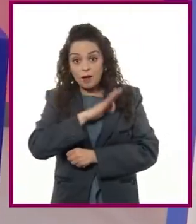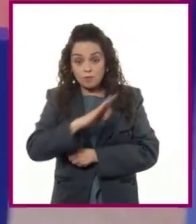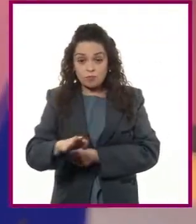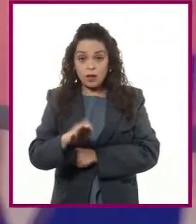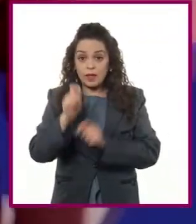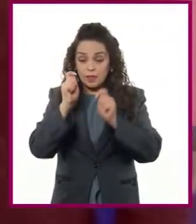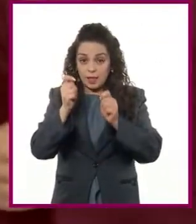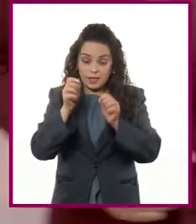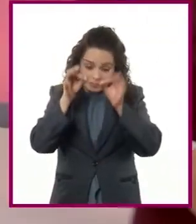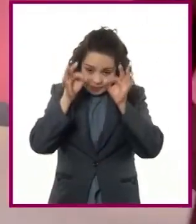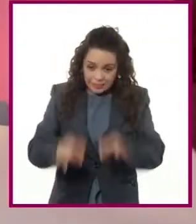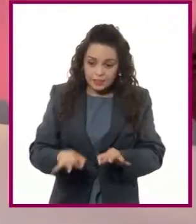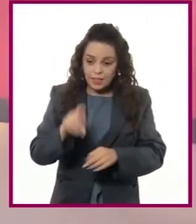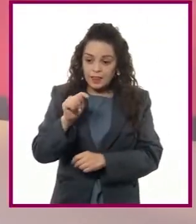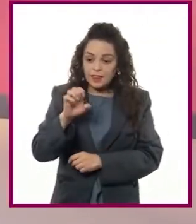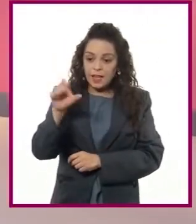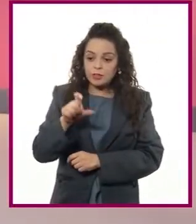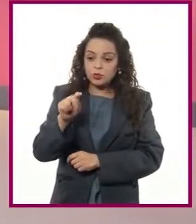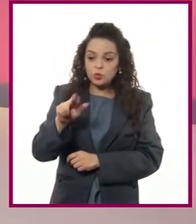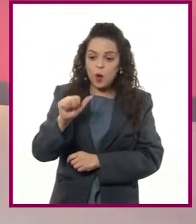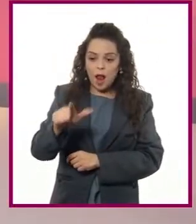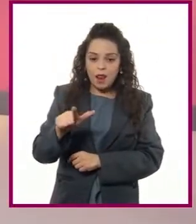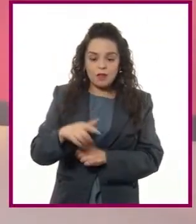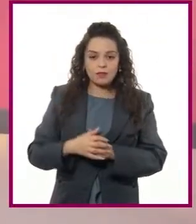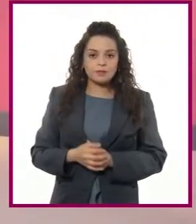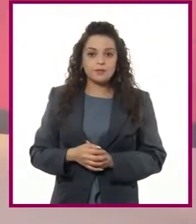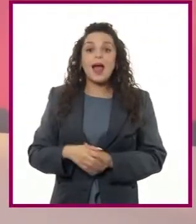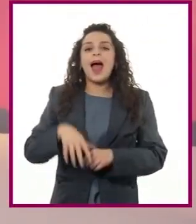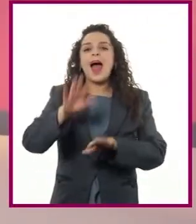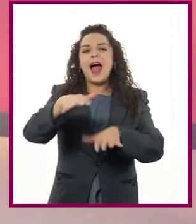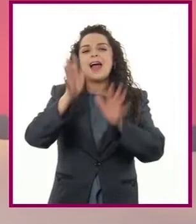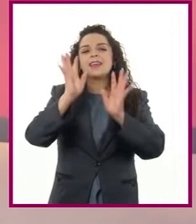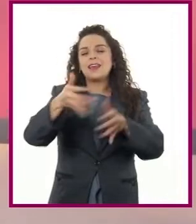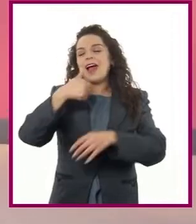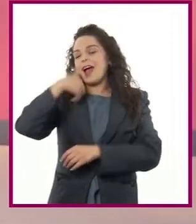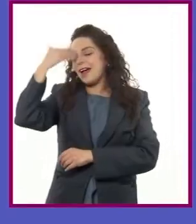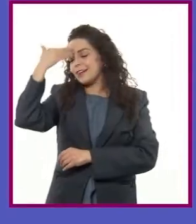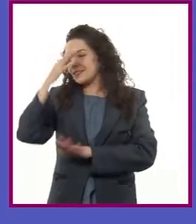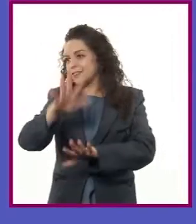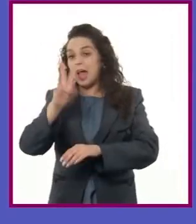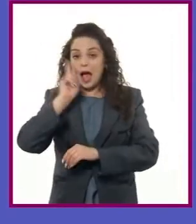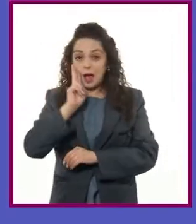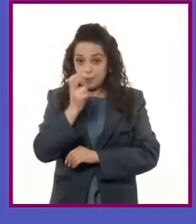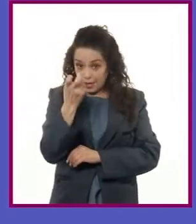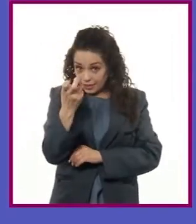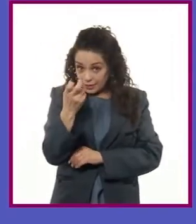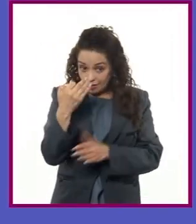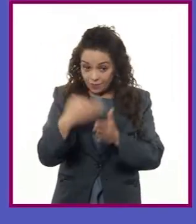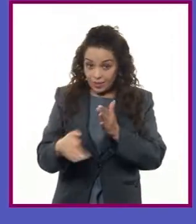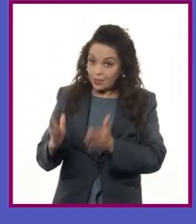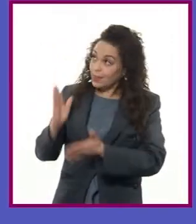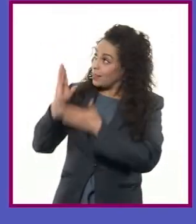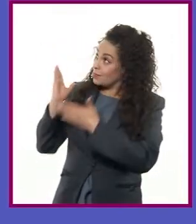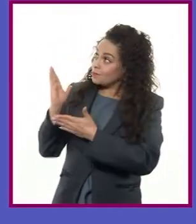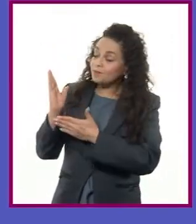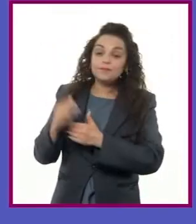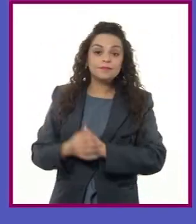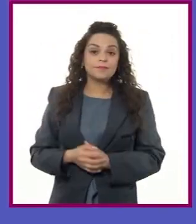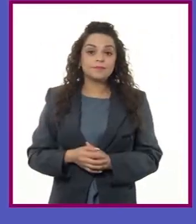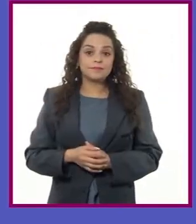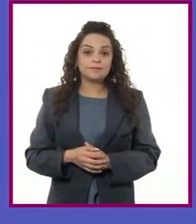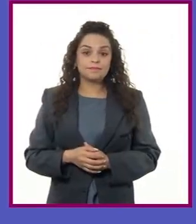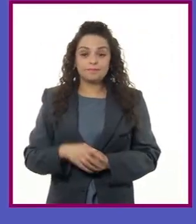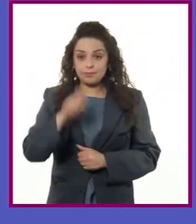textual? Sí, ya sé. Creo que esto es. Veamos. La evolución de la